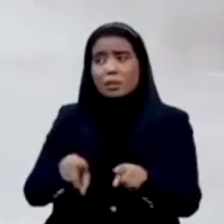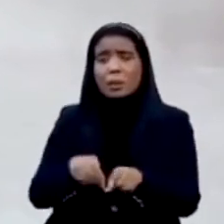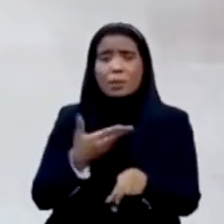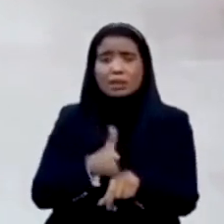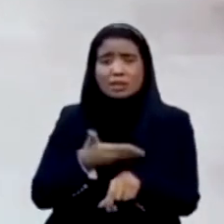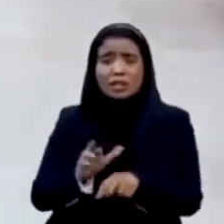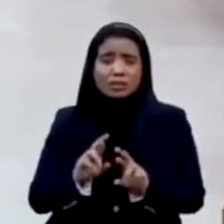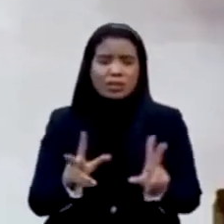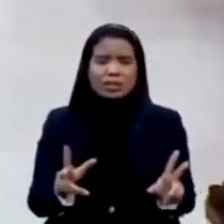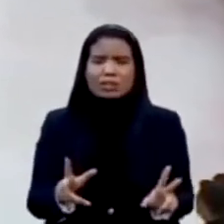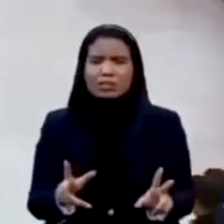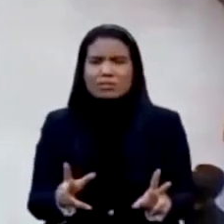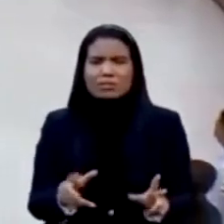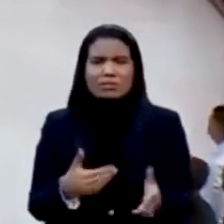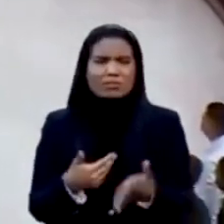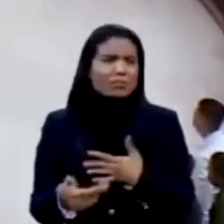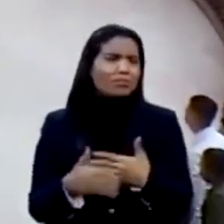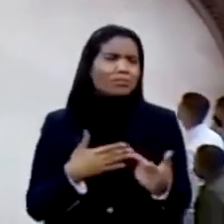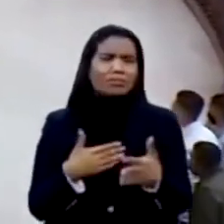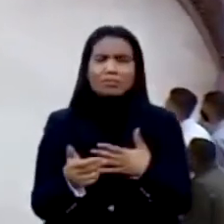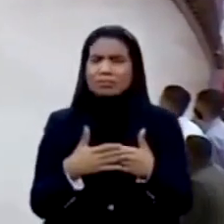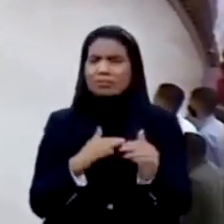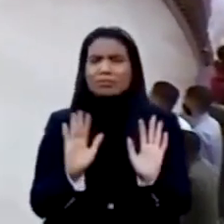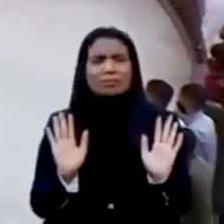mentirosas bla bla bla palabreríos